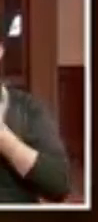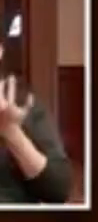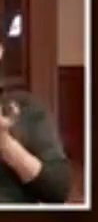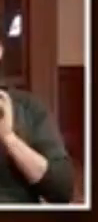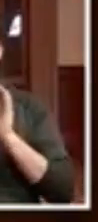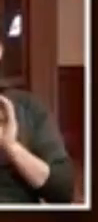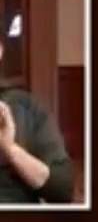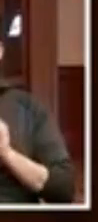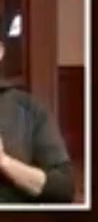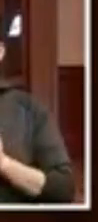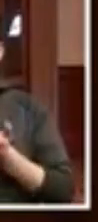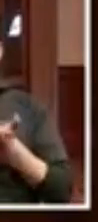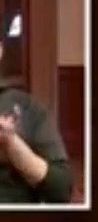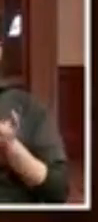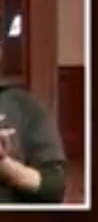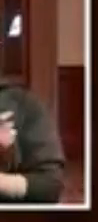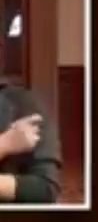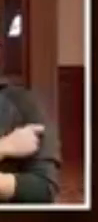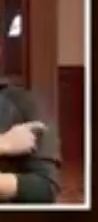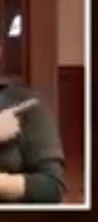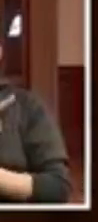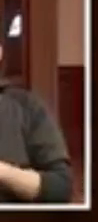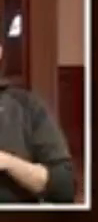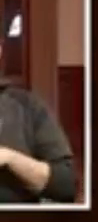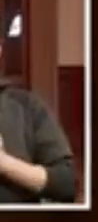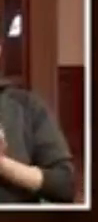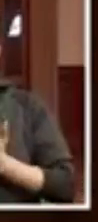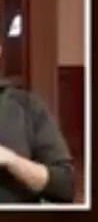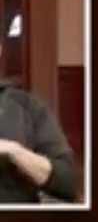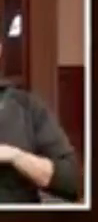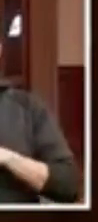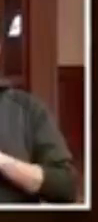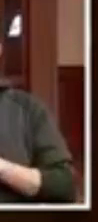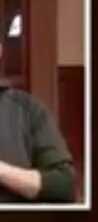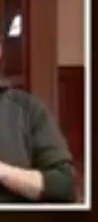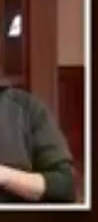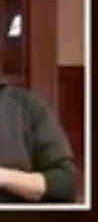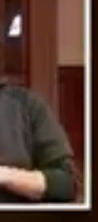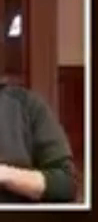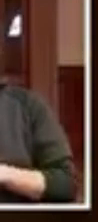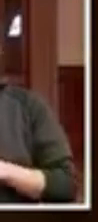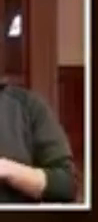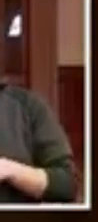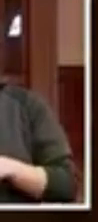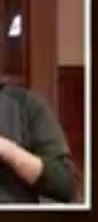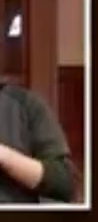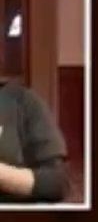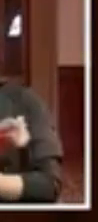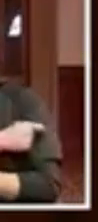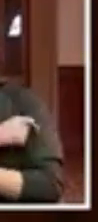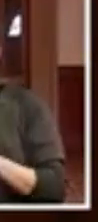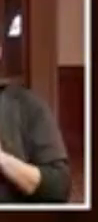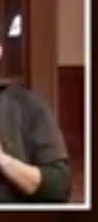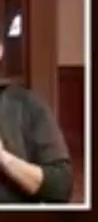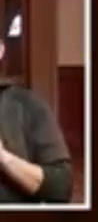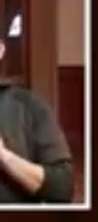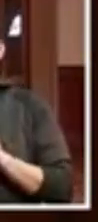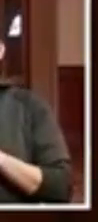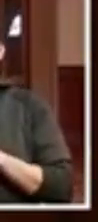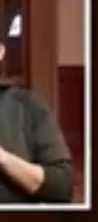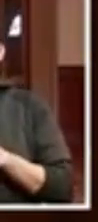en tanto la funcionaria estatal mencionó que en el caso de las defunciones se reportó la muerte de 21 personas